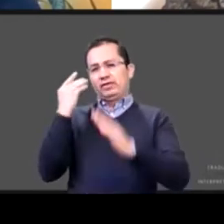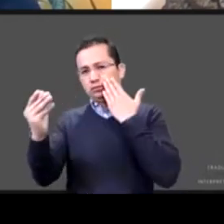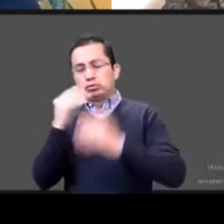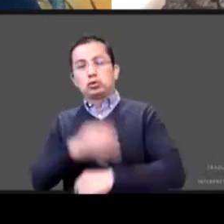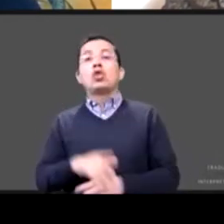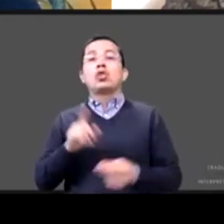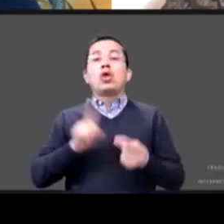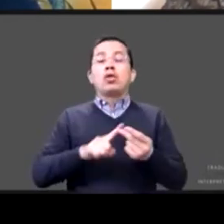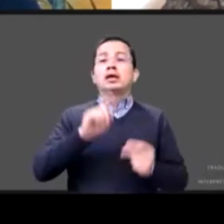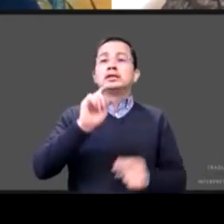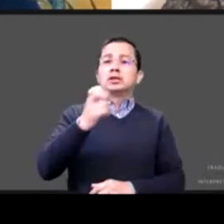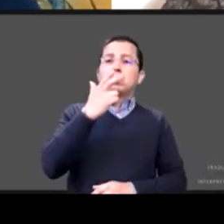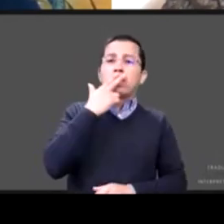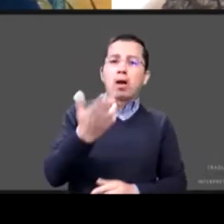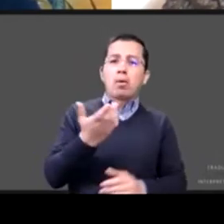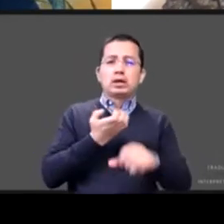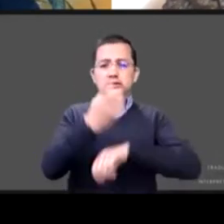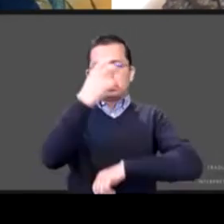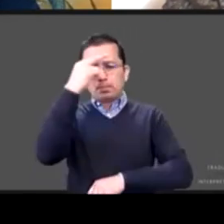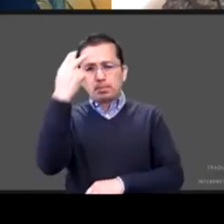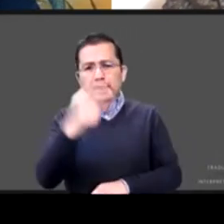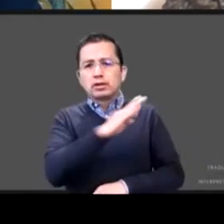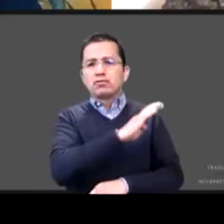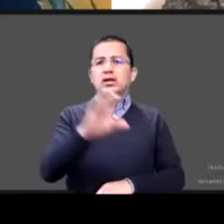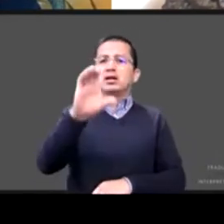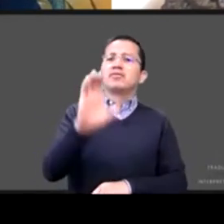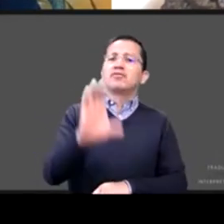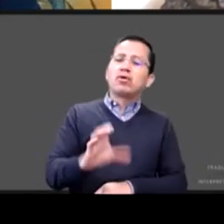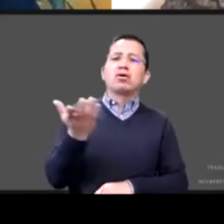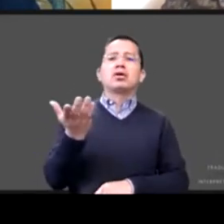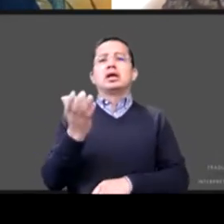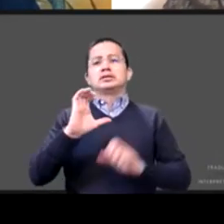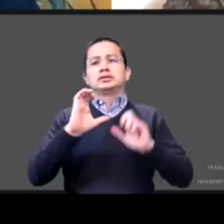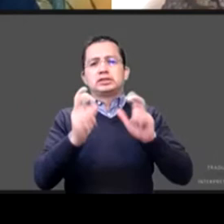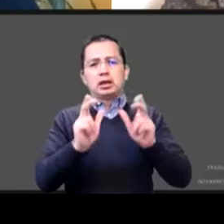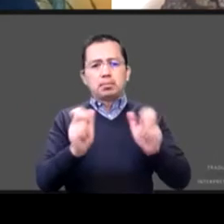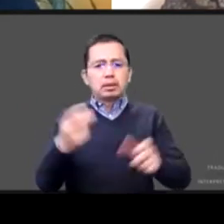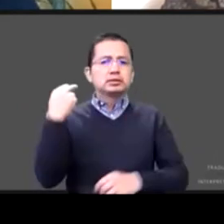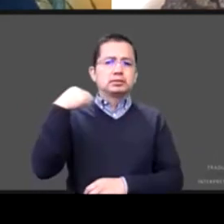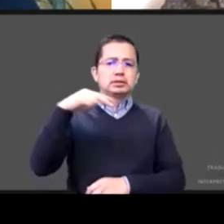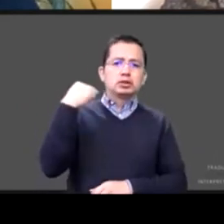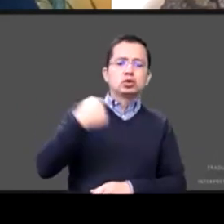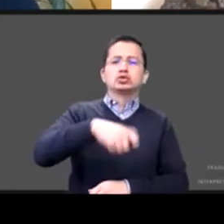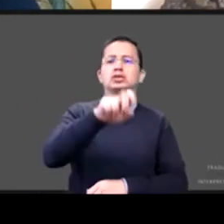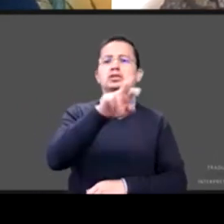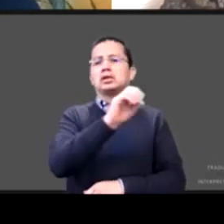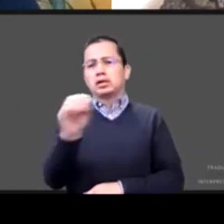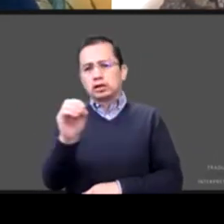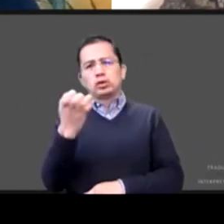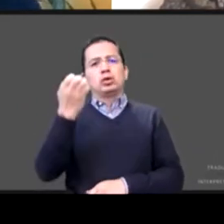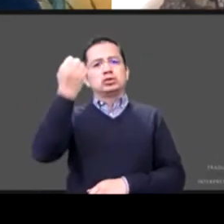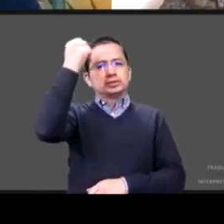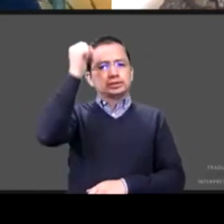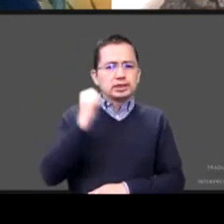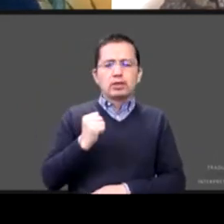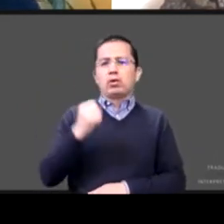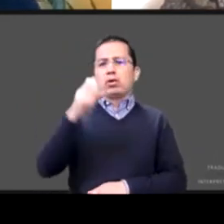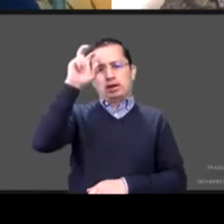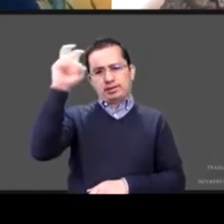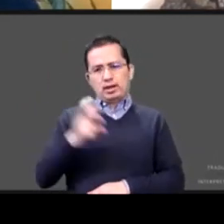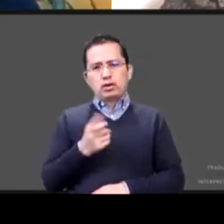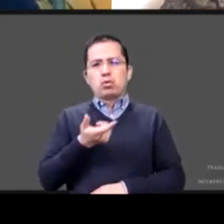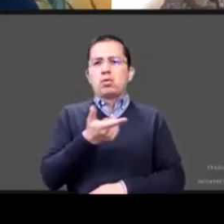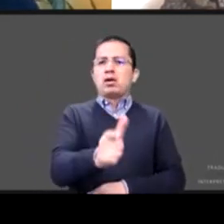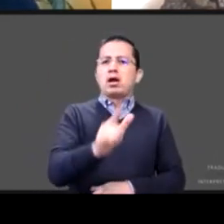Baja California, Chiapas, Veracruz, Quintana Roo, Sinaloa, Hidalgo, Guanajuato, Tamaulipas, la Ciudad